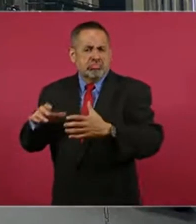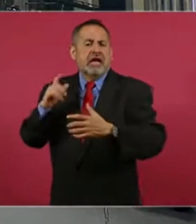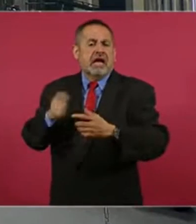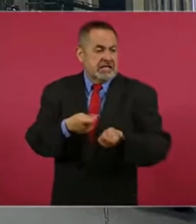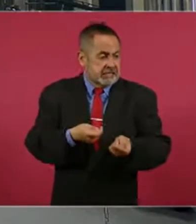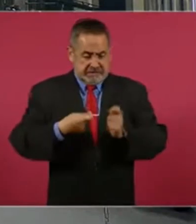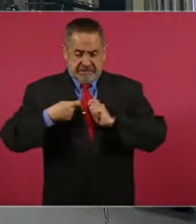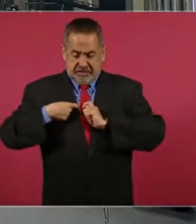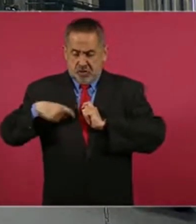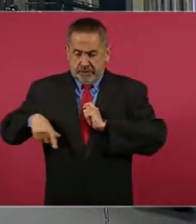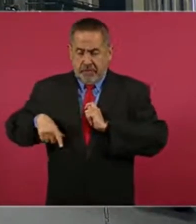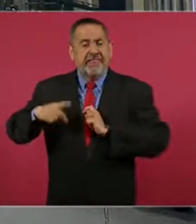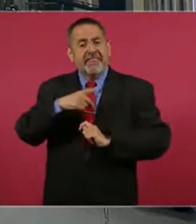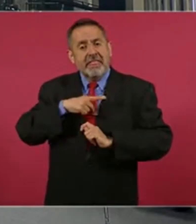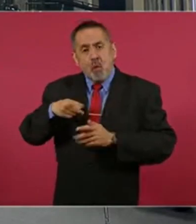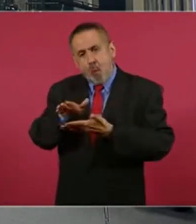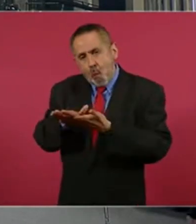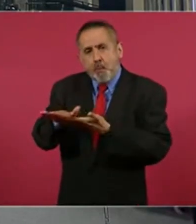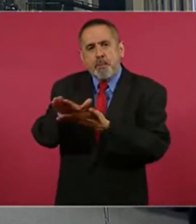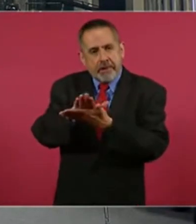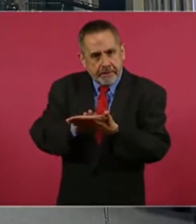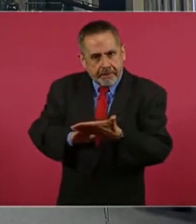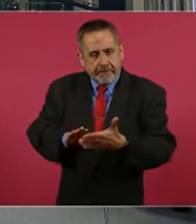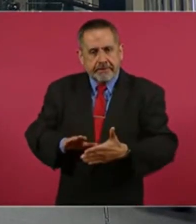poder es humildad.